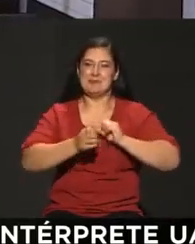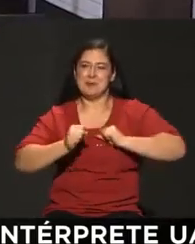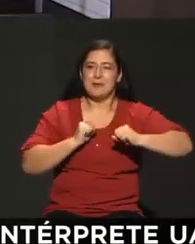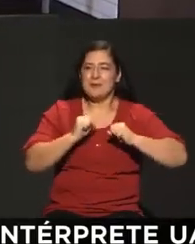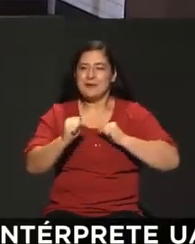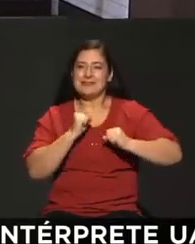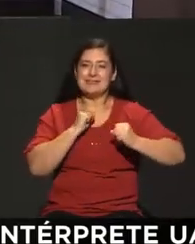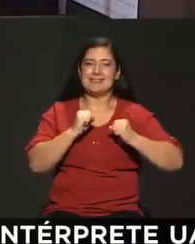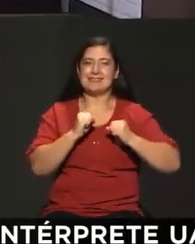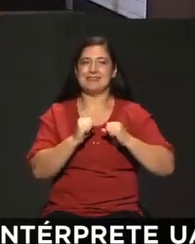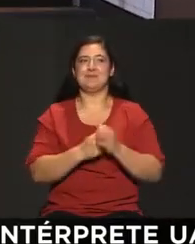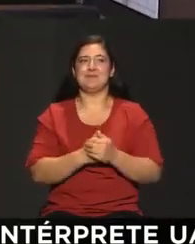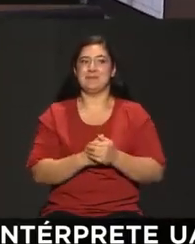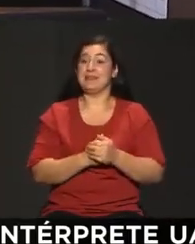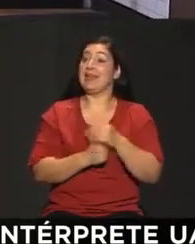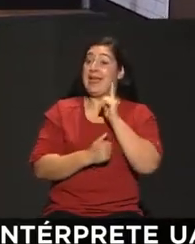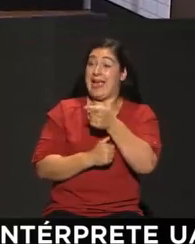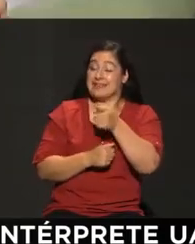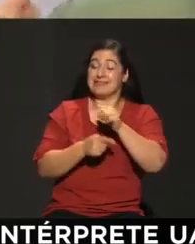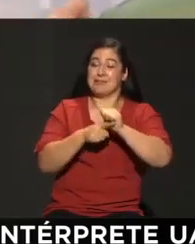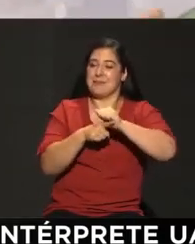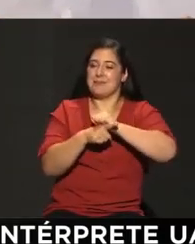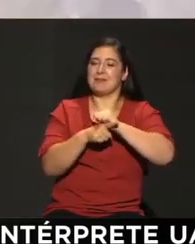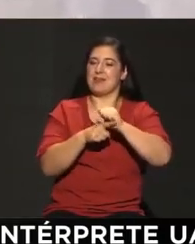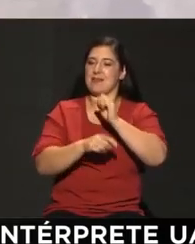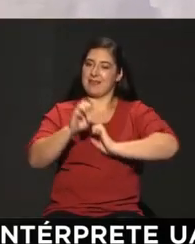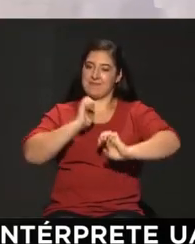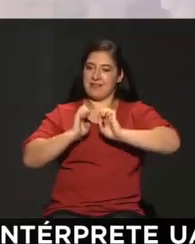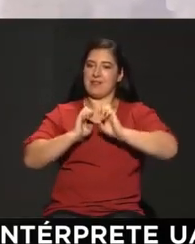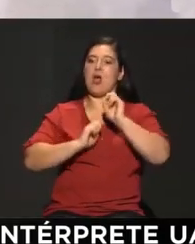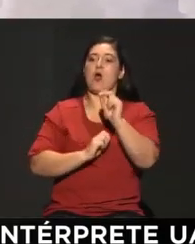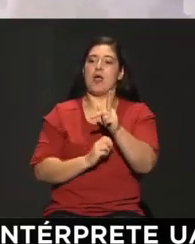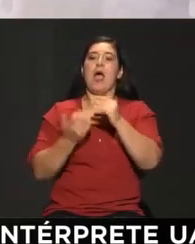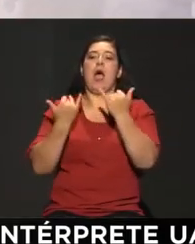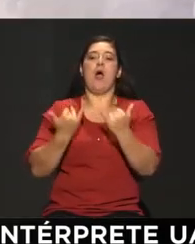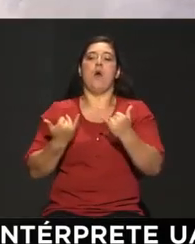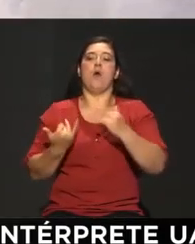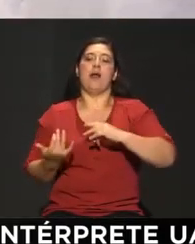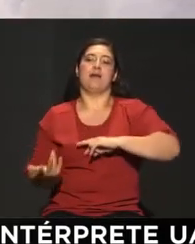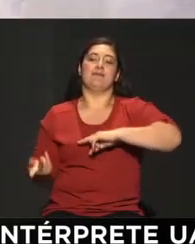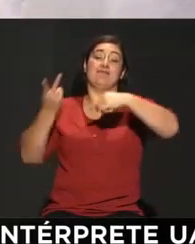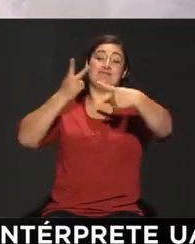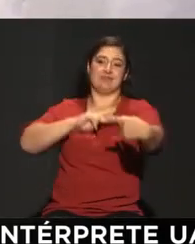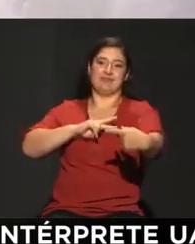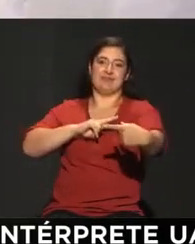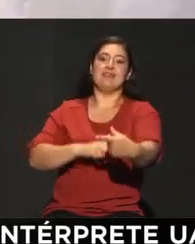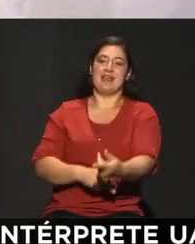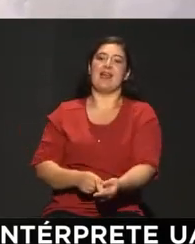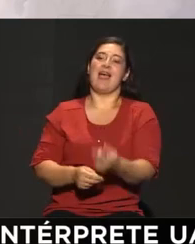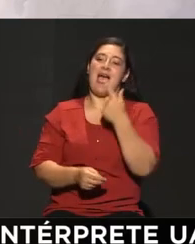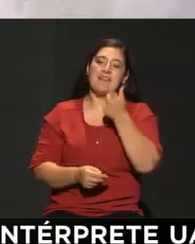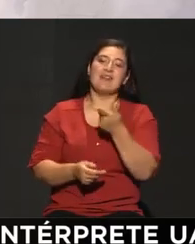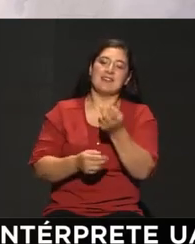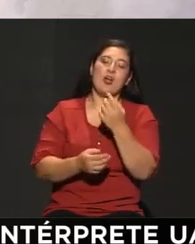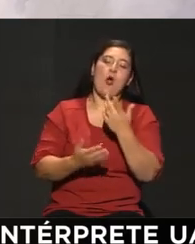Muévete, muévete. Bien, ahí acabaste de practicar entonces el defenderte. Ahora vamos a buscar la actitud de querer mejorar